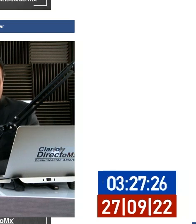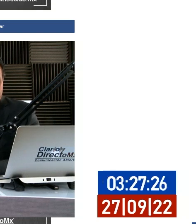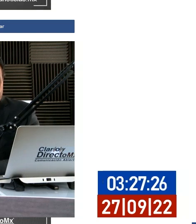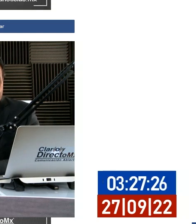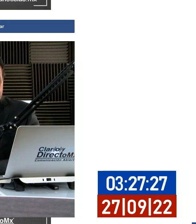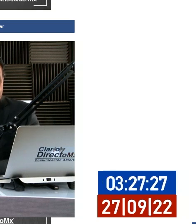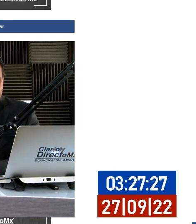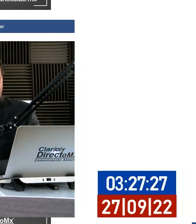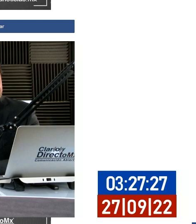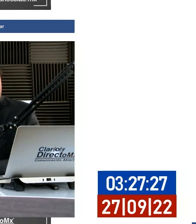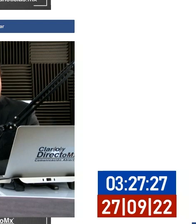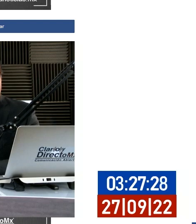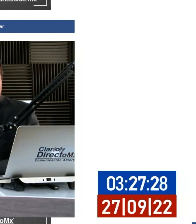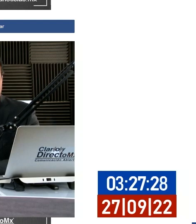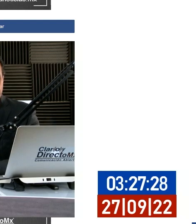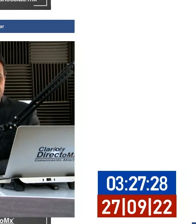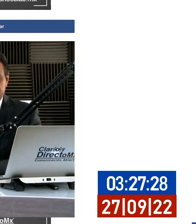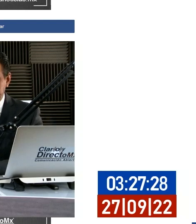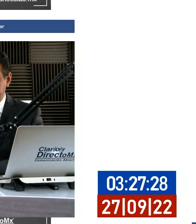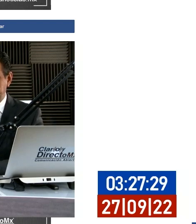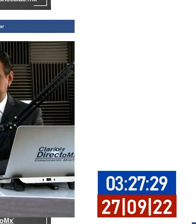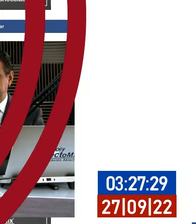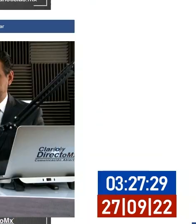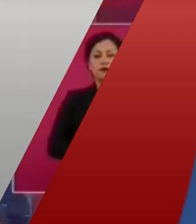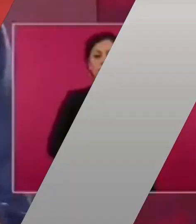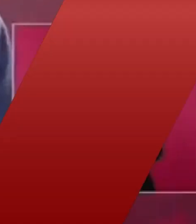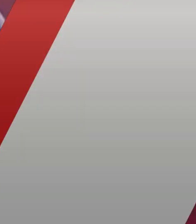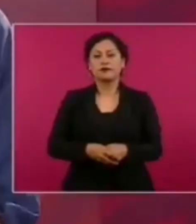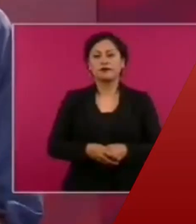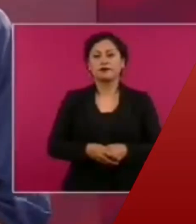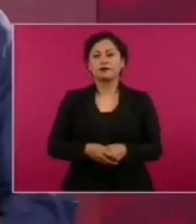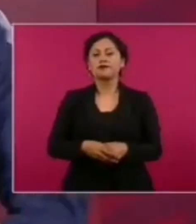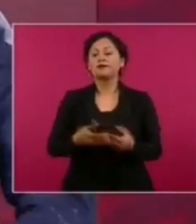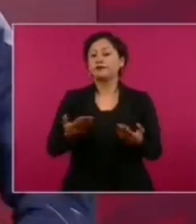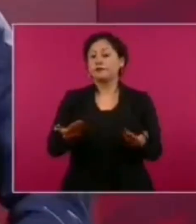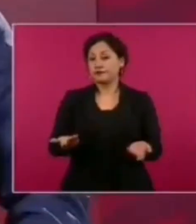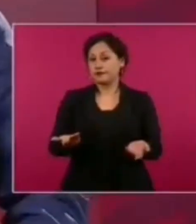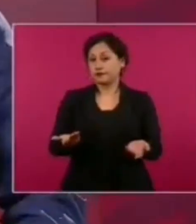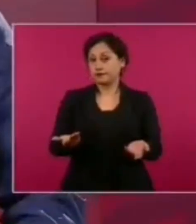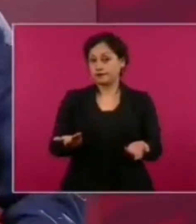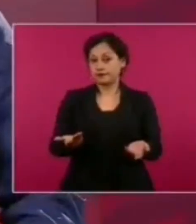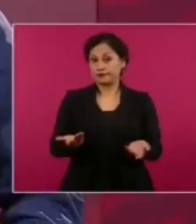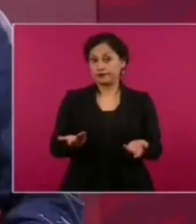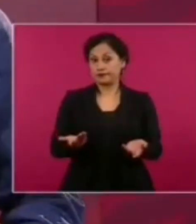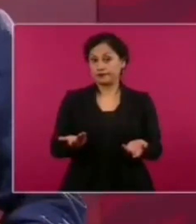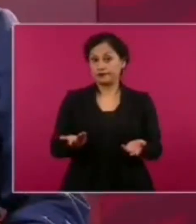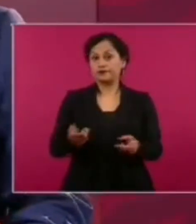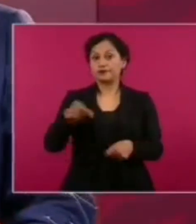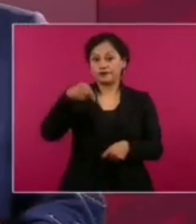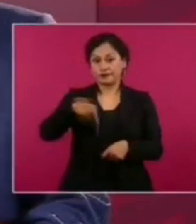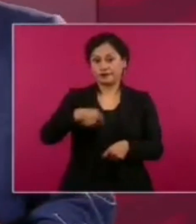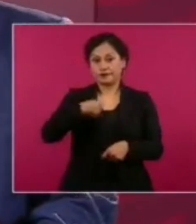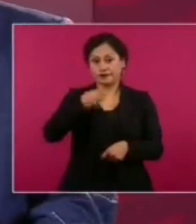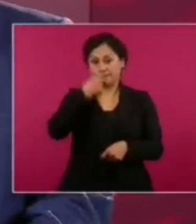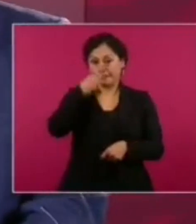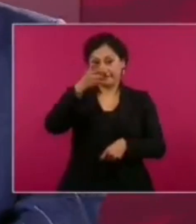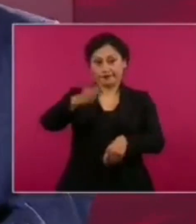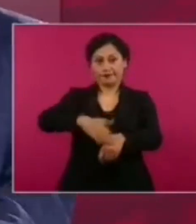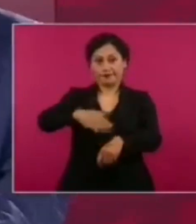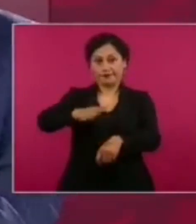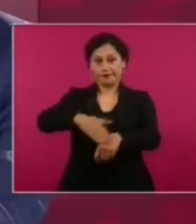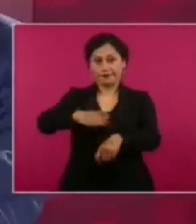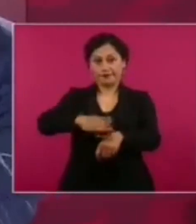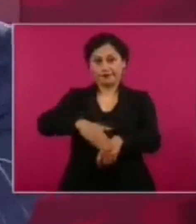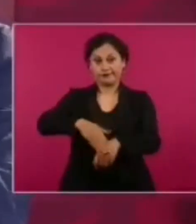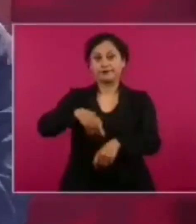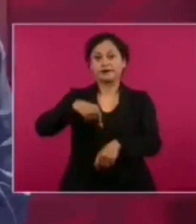construirlas así lo dijo el presidente desde aquí ya este